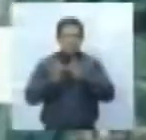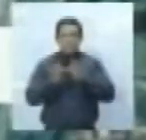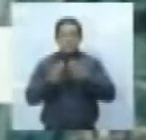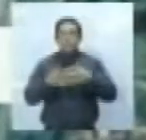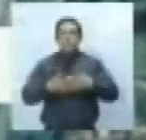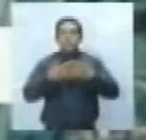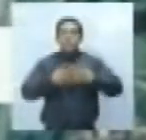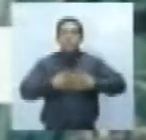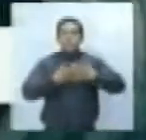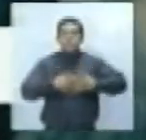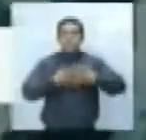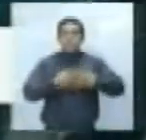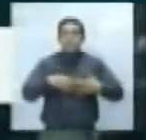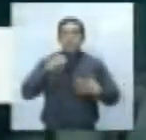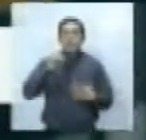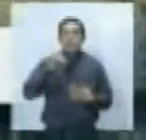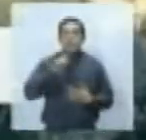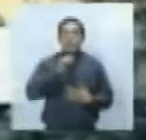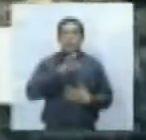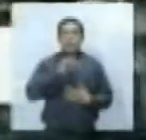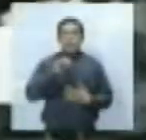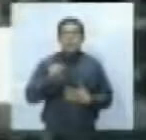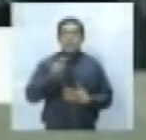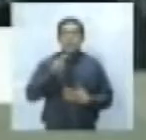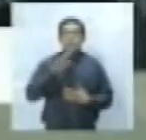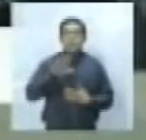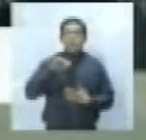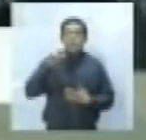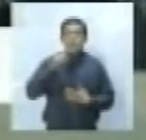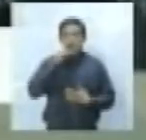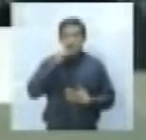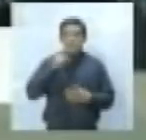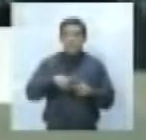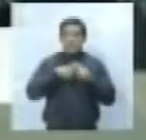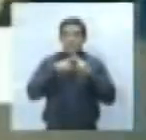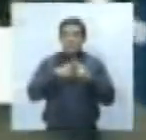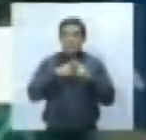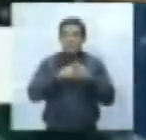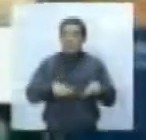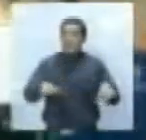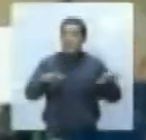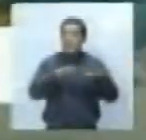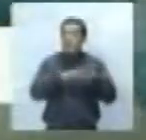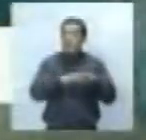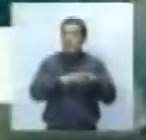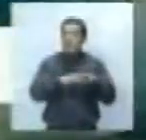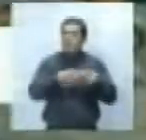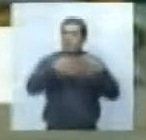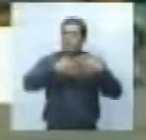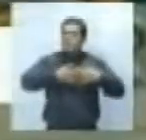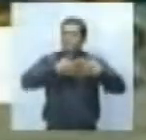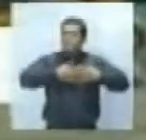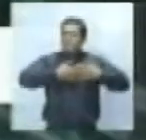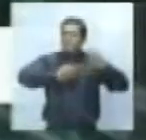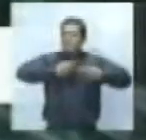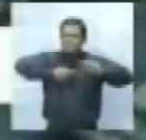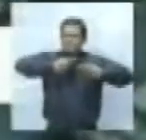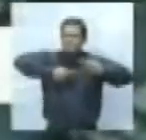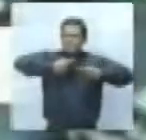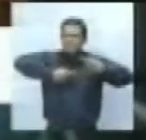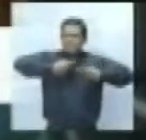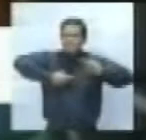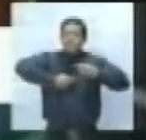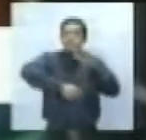de craqueo catalítico fluidizado que empezó el 25 de julio esa unidad considerada el corazón de la infraestructura refinadora de